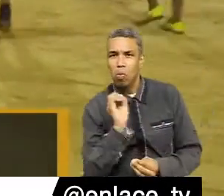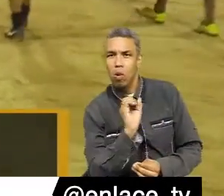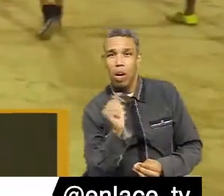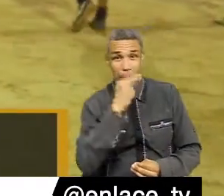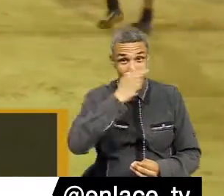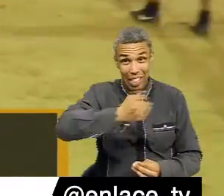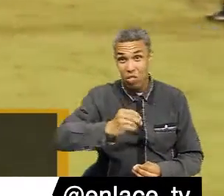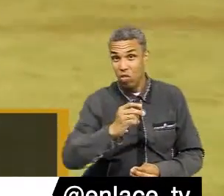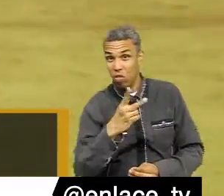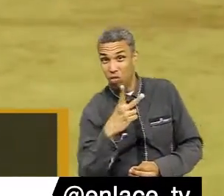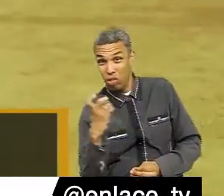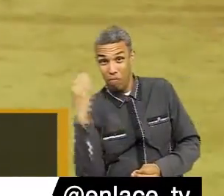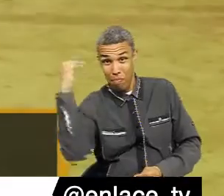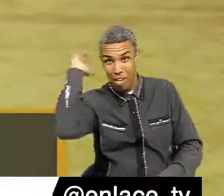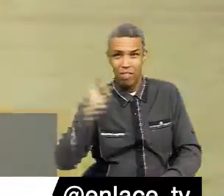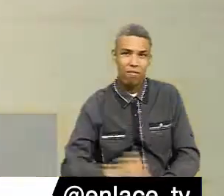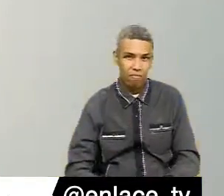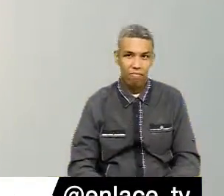grandes futbolistas.